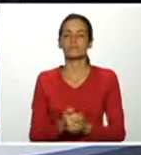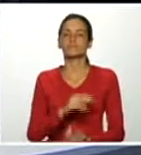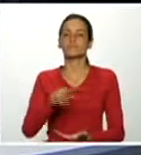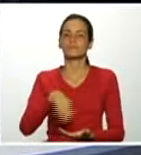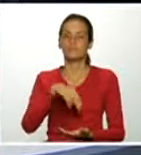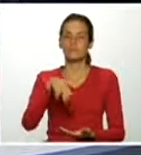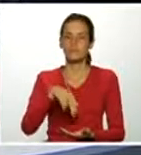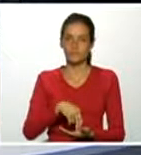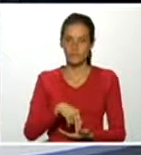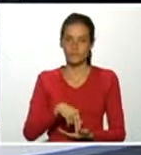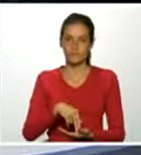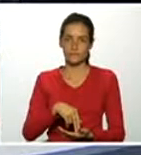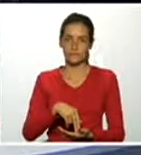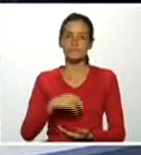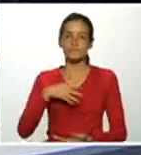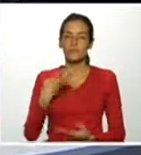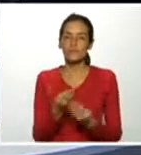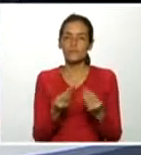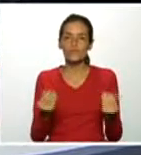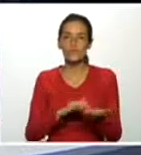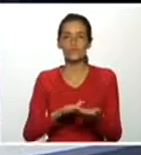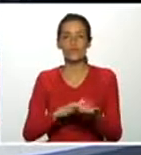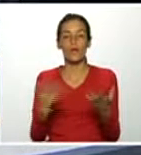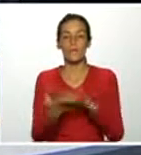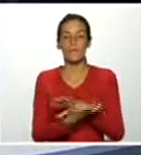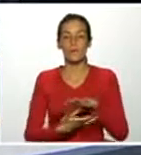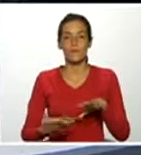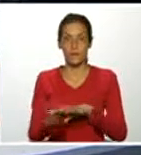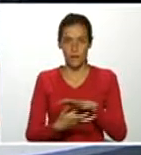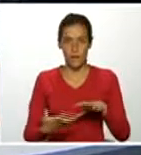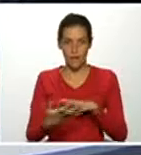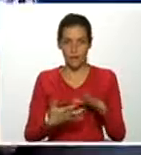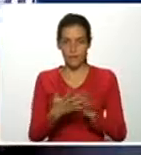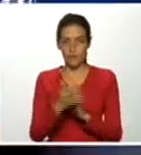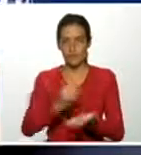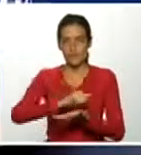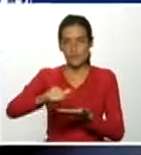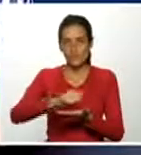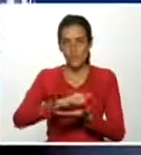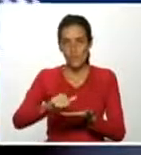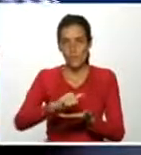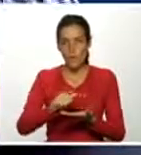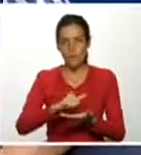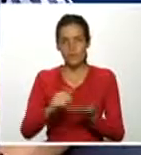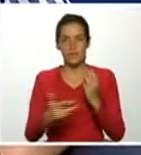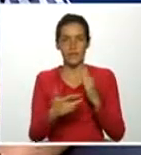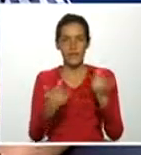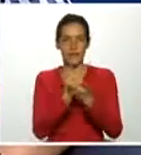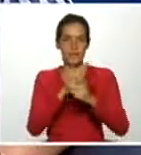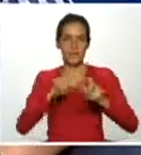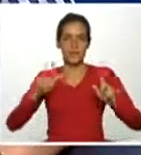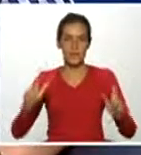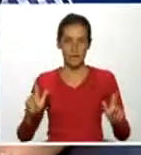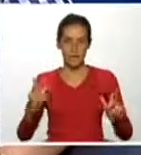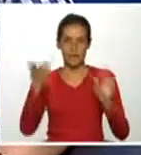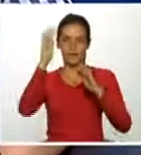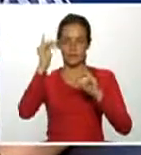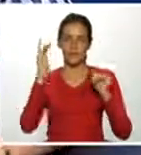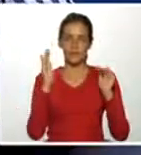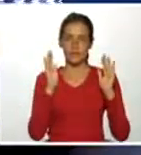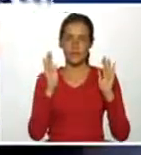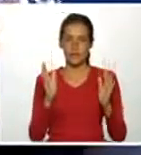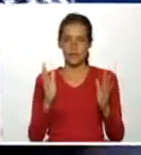nacionales, podemos resolver grandes problemas en materia de software con tecnologías libres, atendiendo al